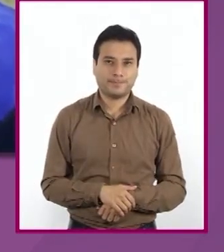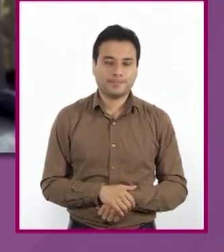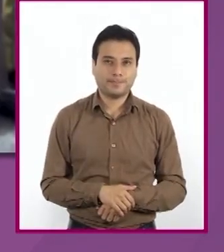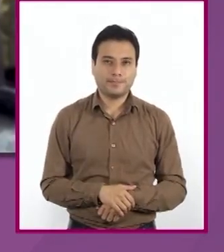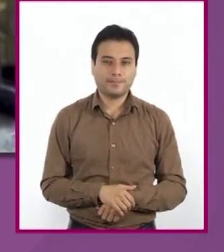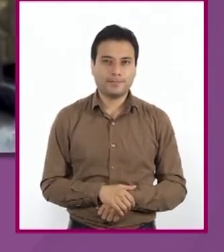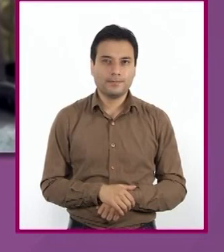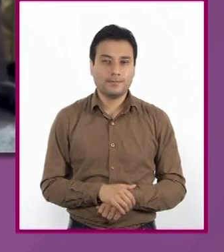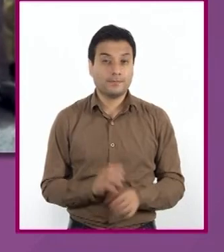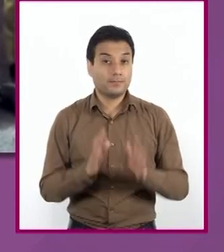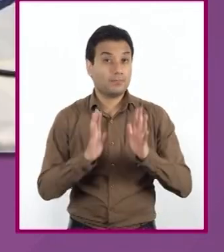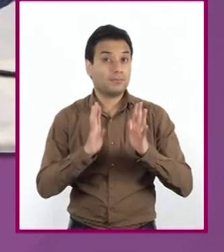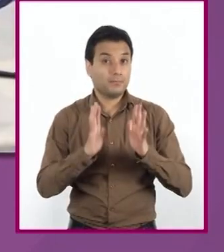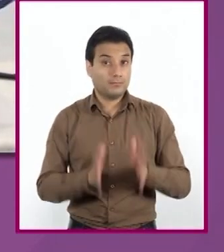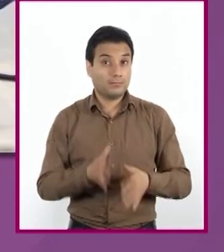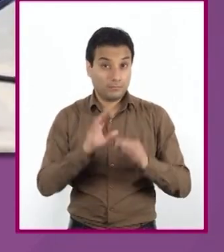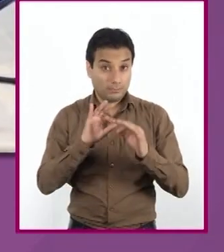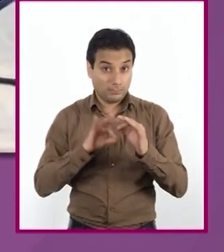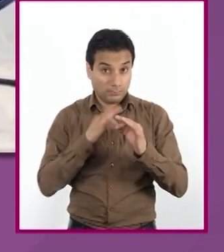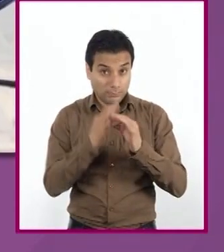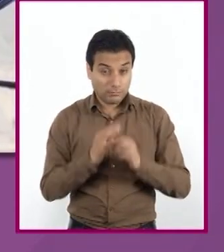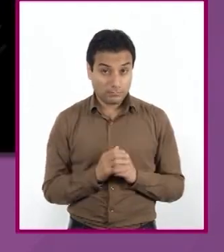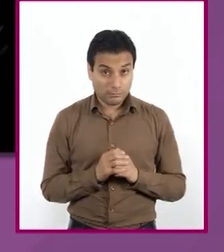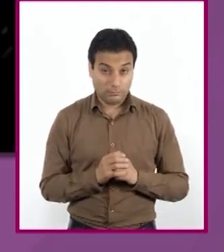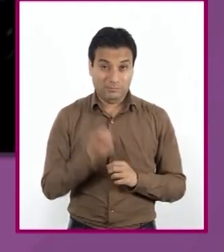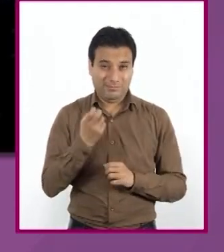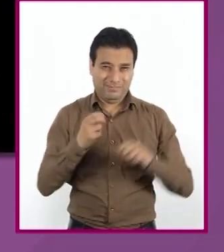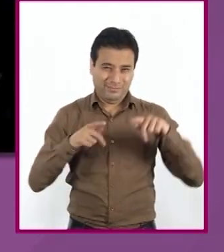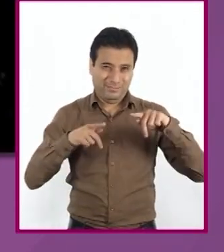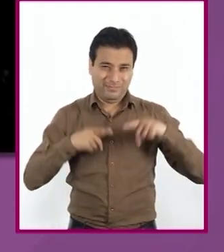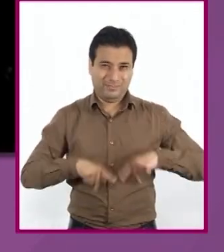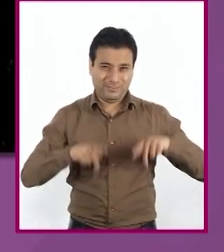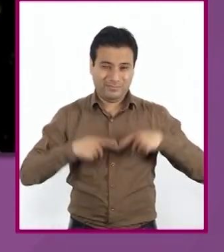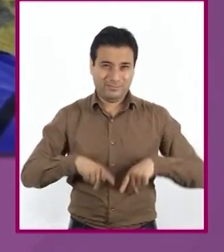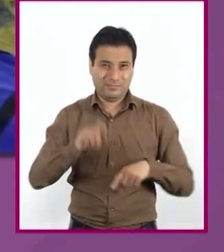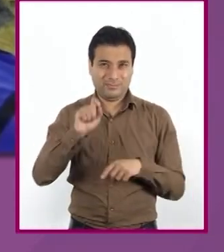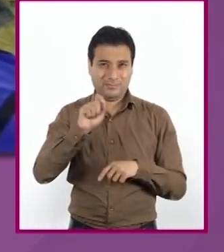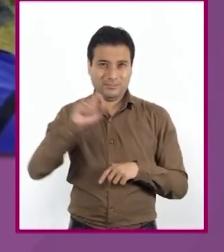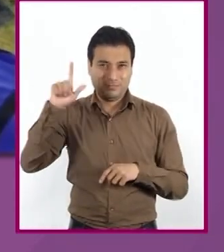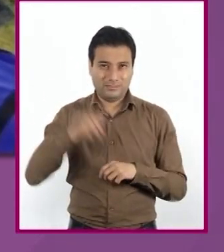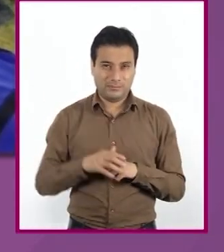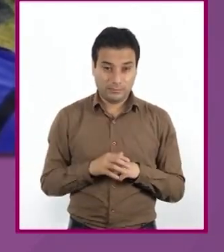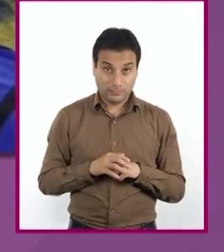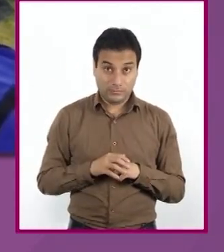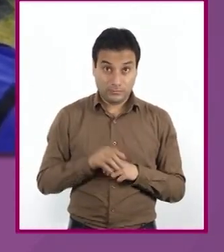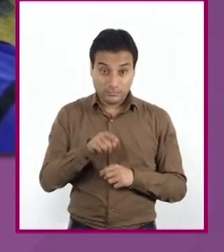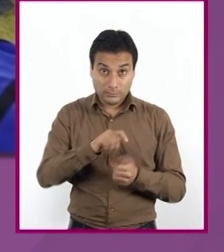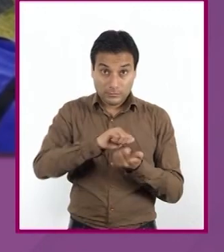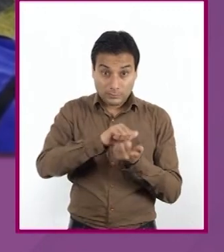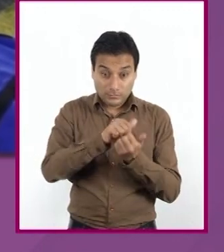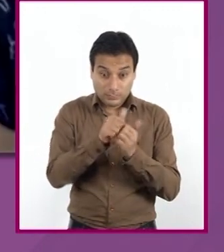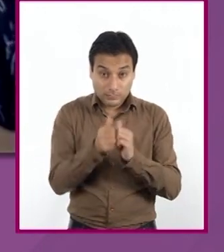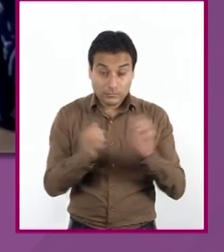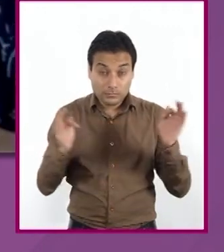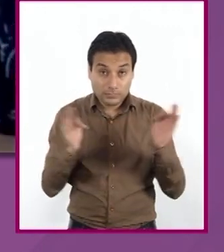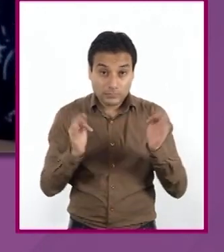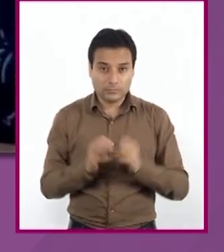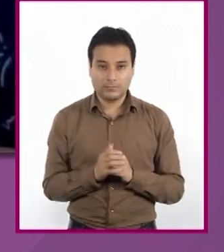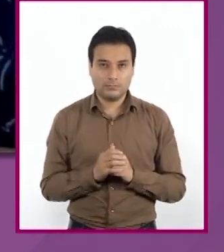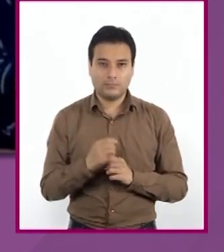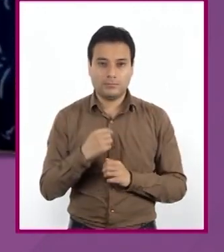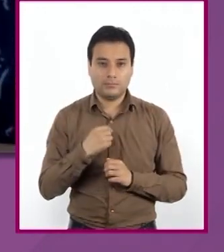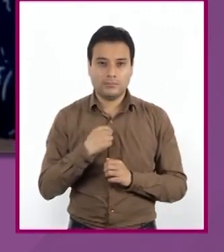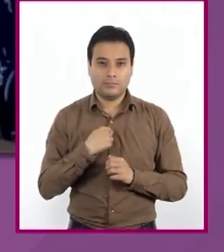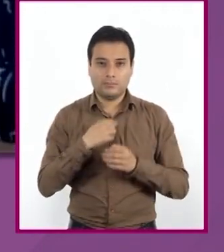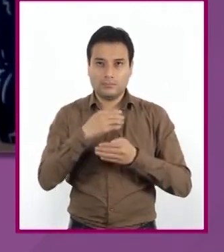Una vez que logre reanimarla, este especialista evitará que la persona se enfríe y le colocará gasas estériles en las